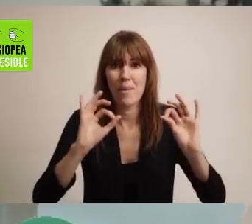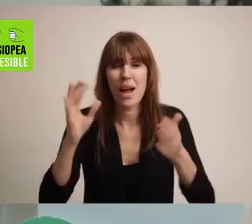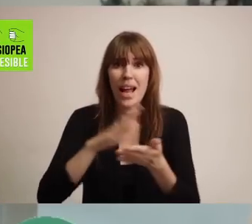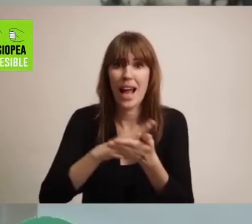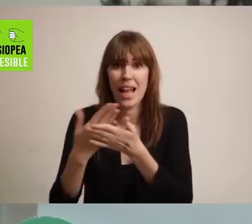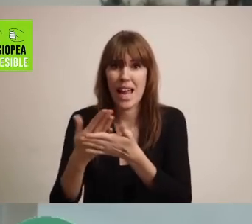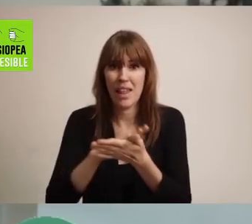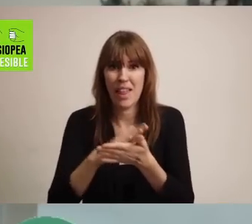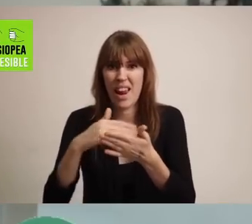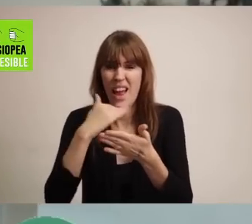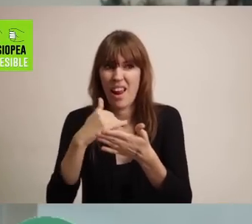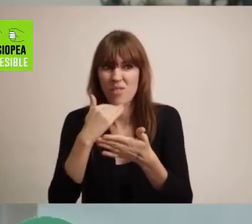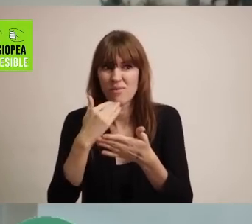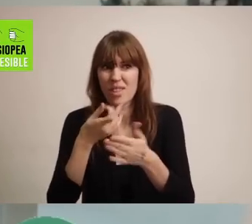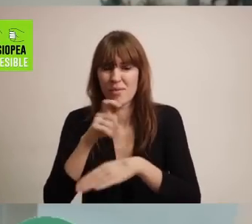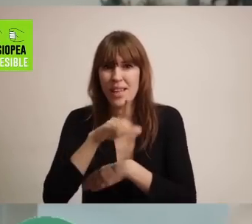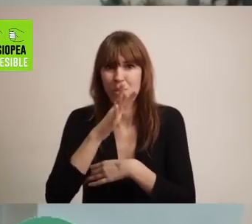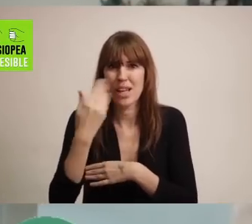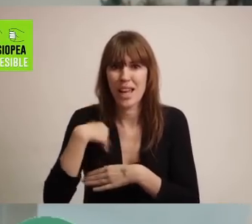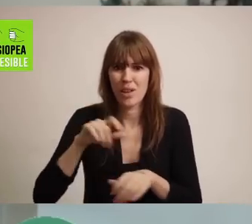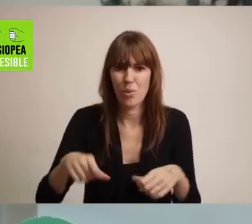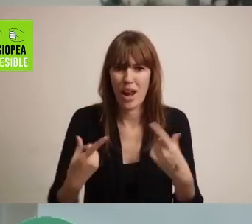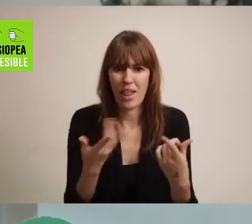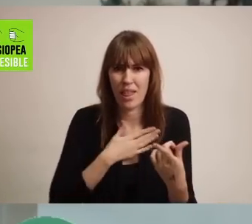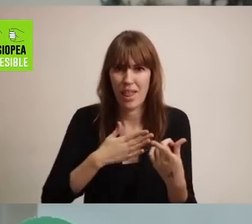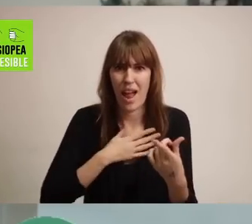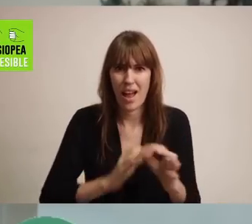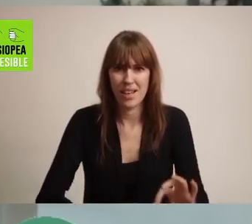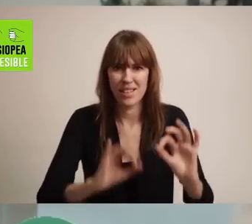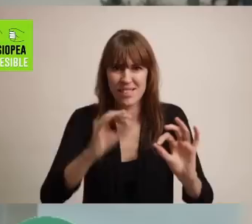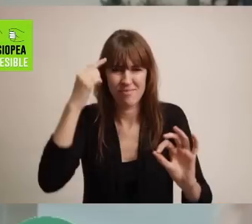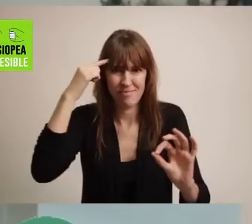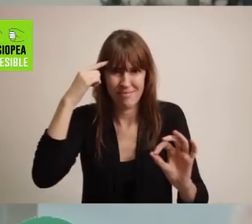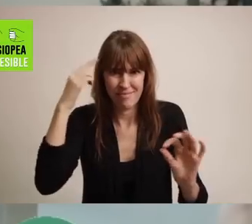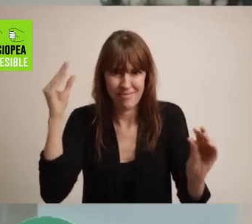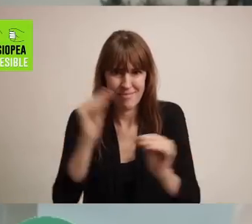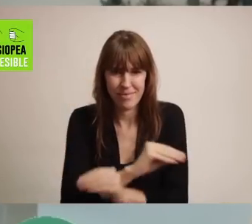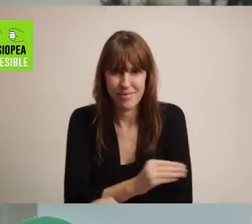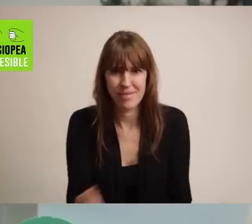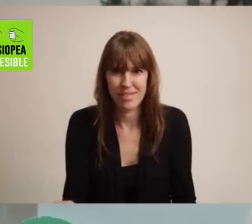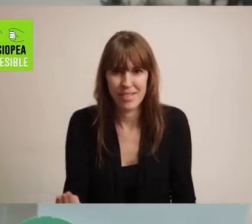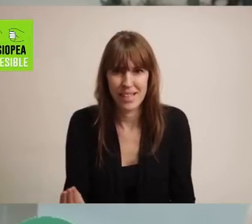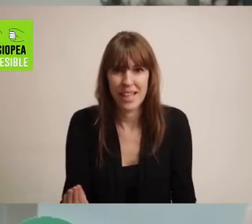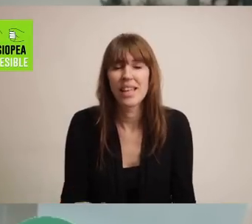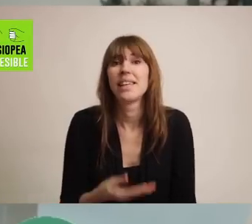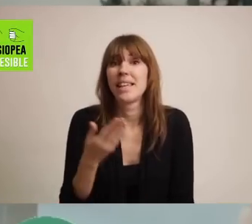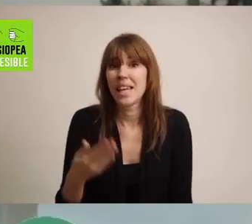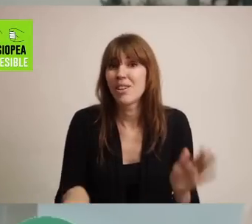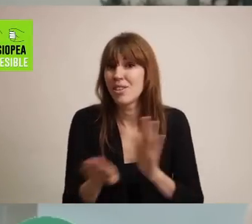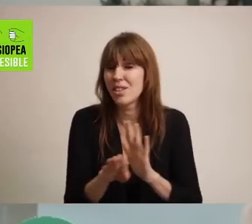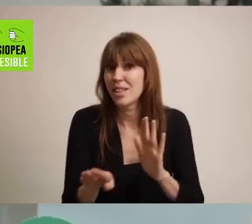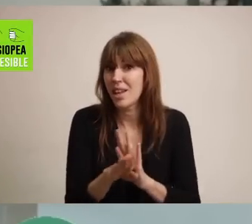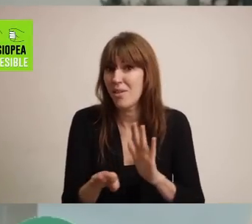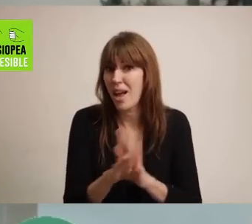que forma parte de nuestra naturaleza? ¿En qué cabeza cabe? ¿Y cómo seguimos pagando